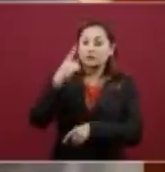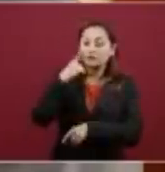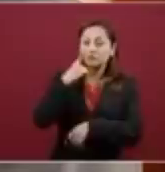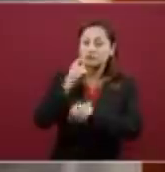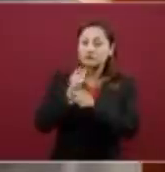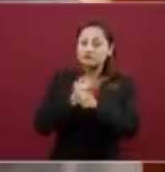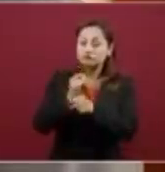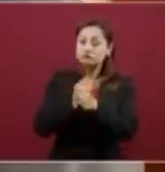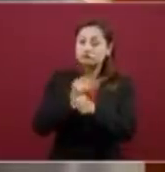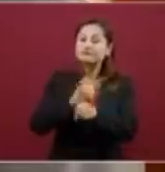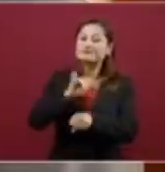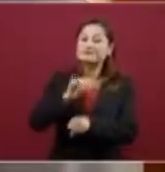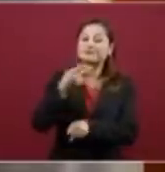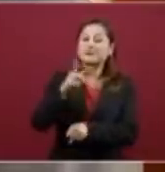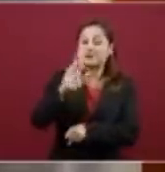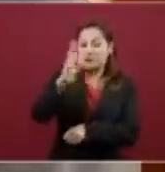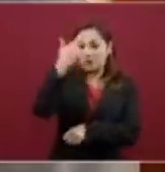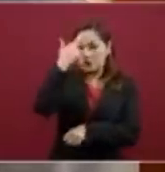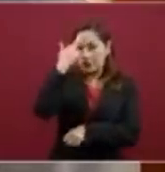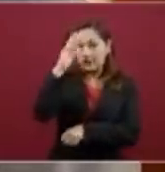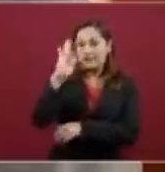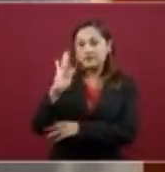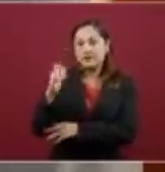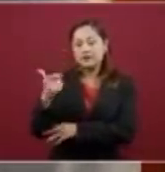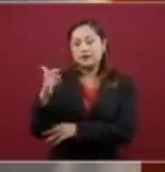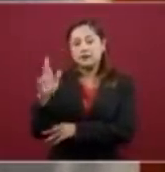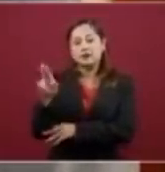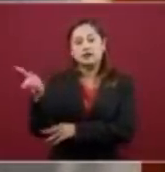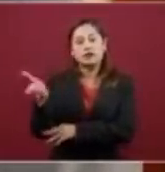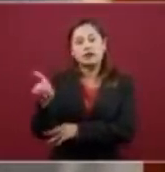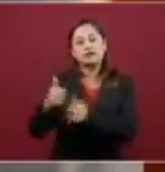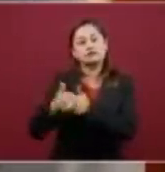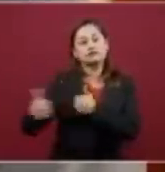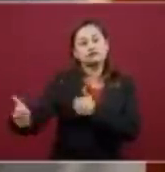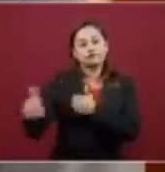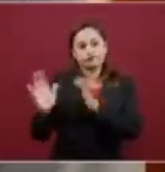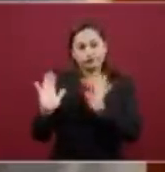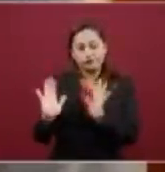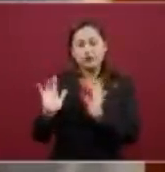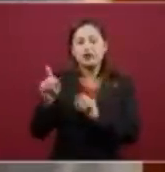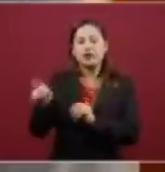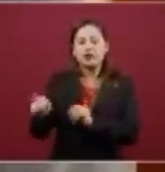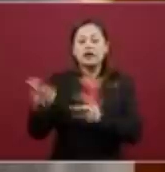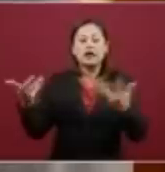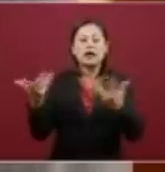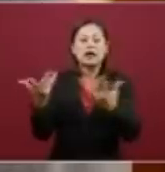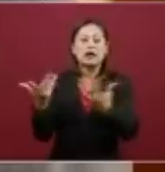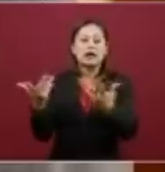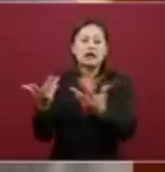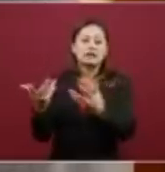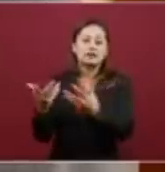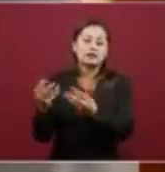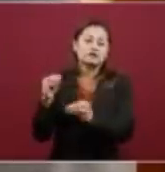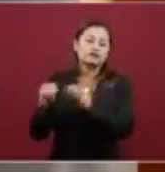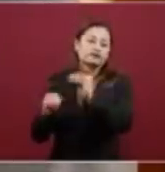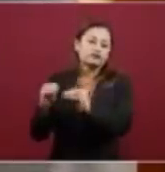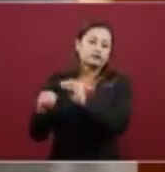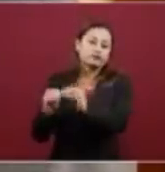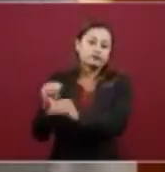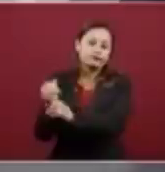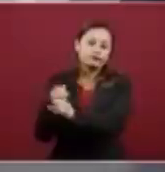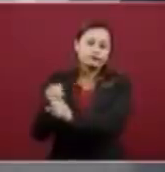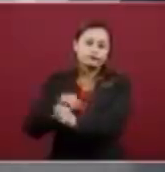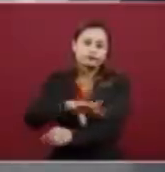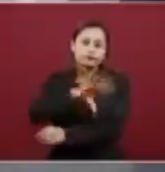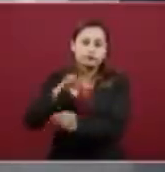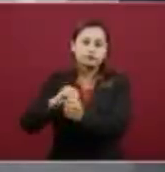ahora es un órgano autónomo. En lo que corresponde al mecanismo se está haciendo el seguimiento para que se cumplimente toda la carpeta de investigación. Pero la